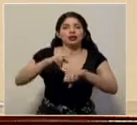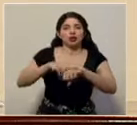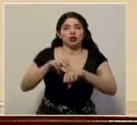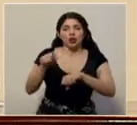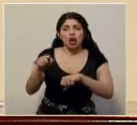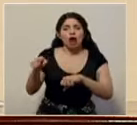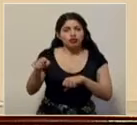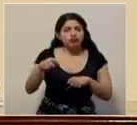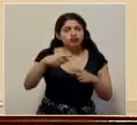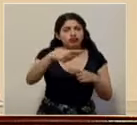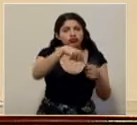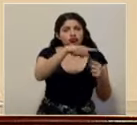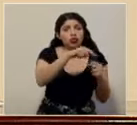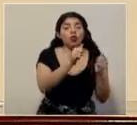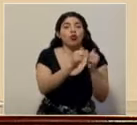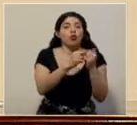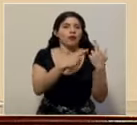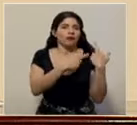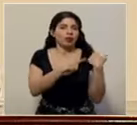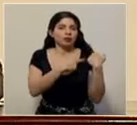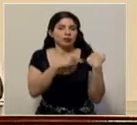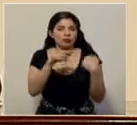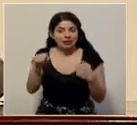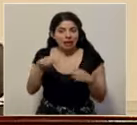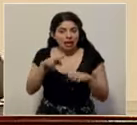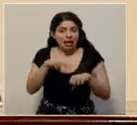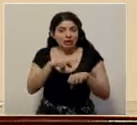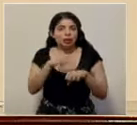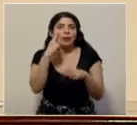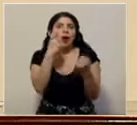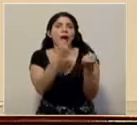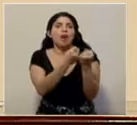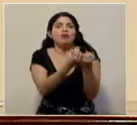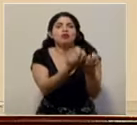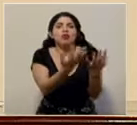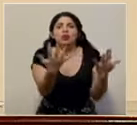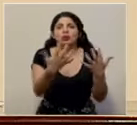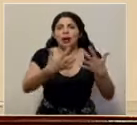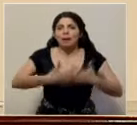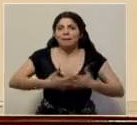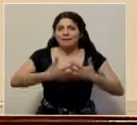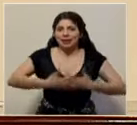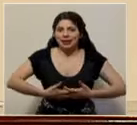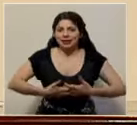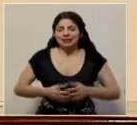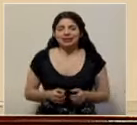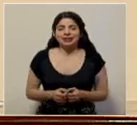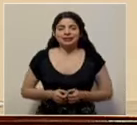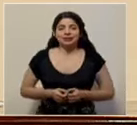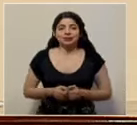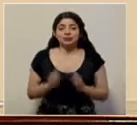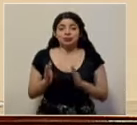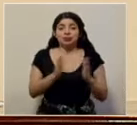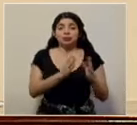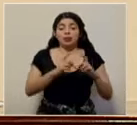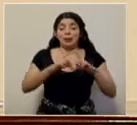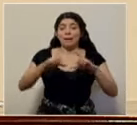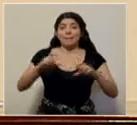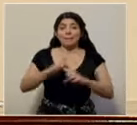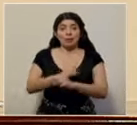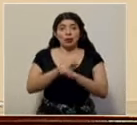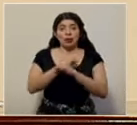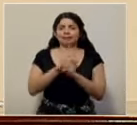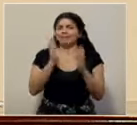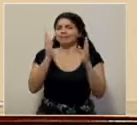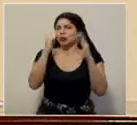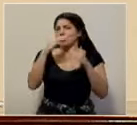lo haga con responsabilidad, porque también le va a apoyar a cientos de miles de empresas. En cuanto a las pólizas, no